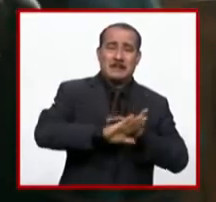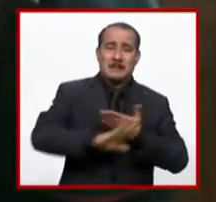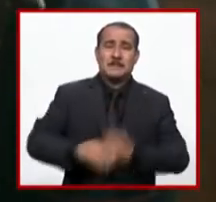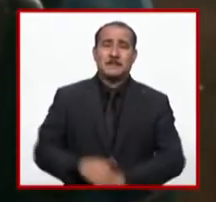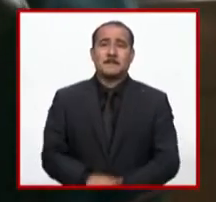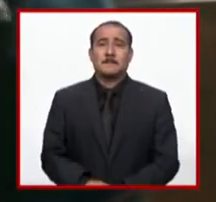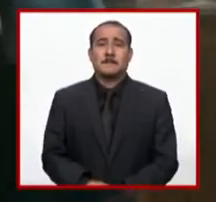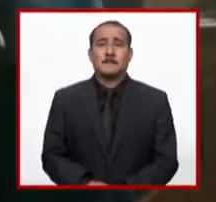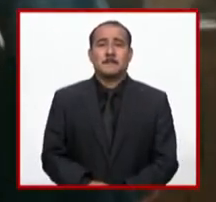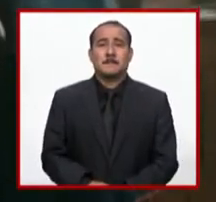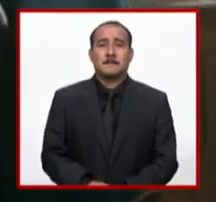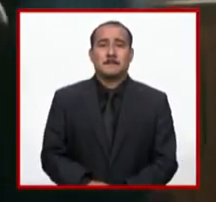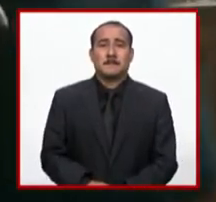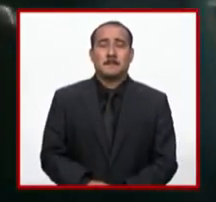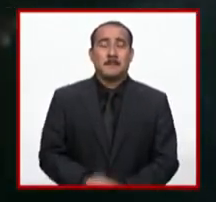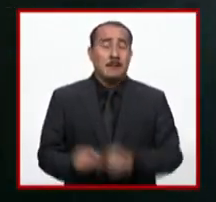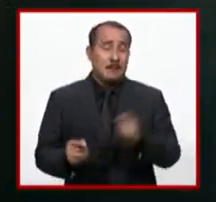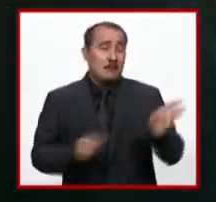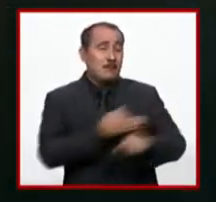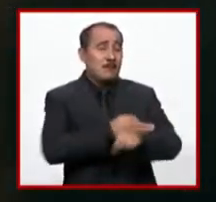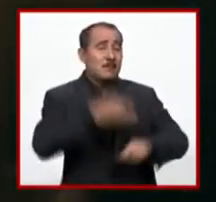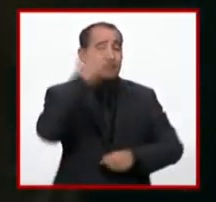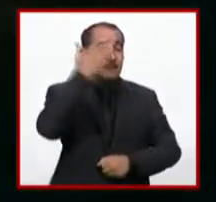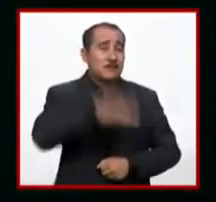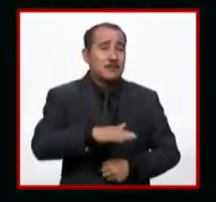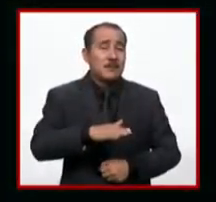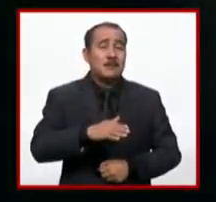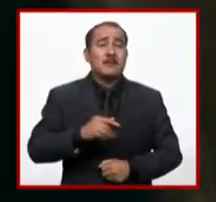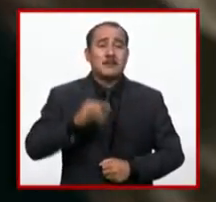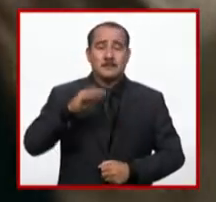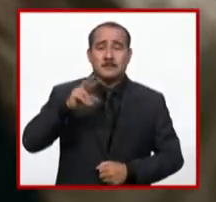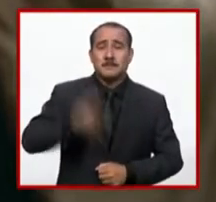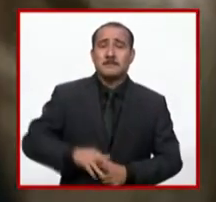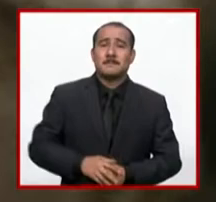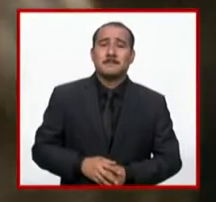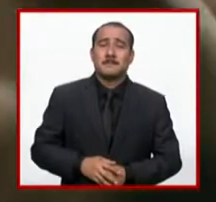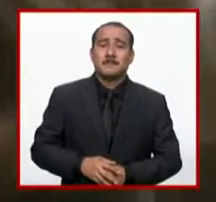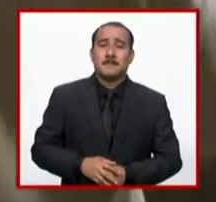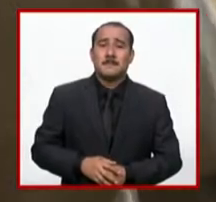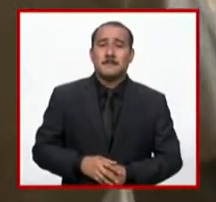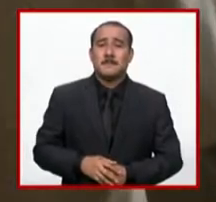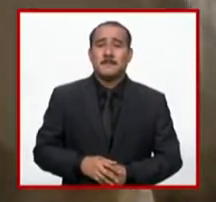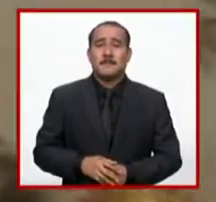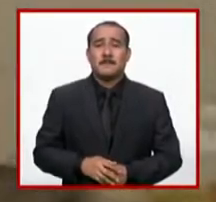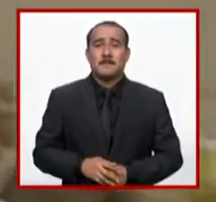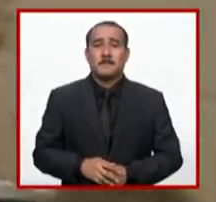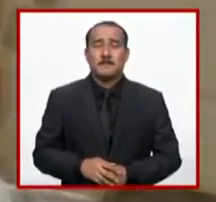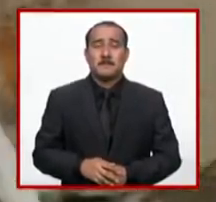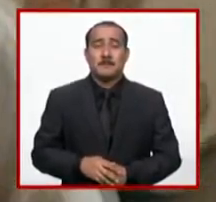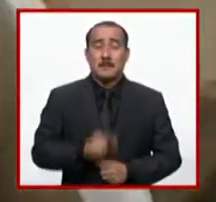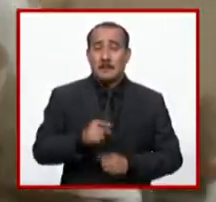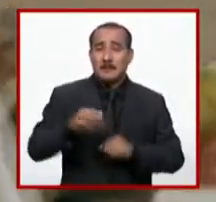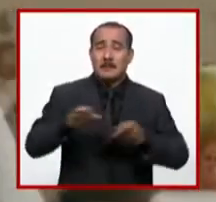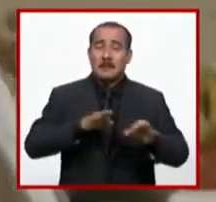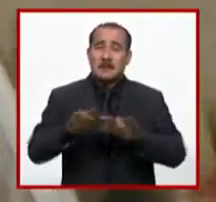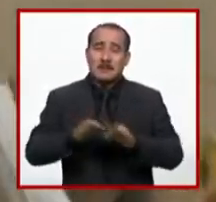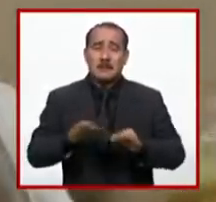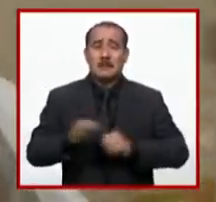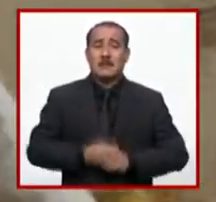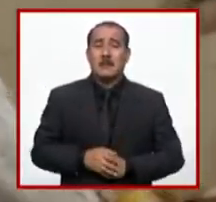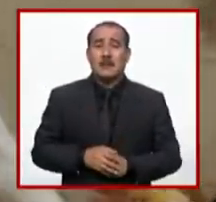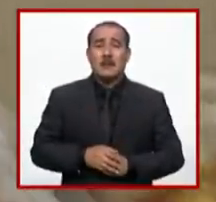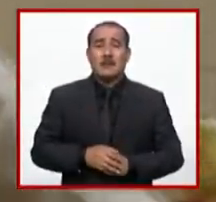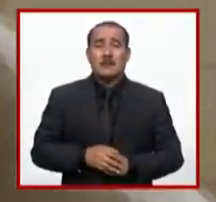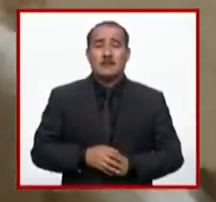ayer. Yo no quiero. Ella es Lucero y él José, un alcohólico que cuando no está trabajando suele golpearla